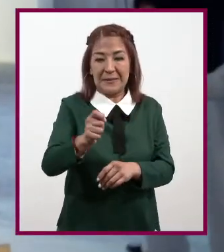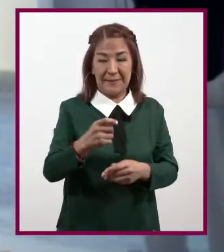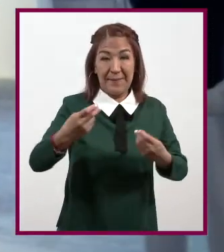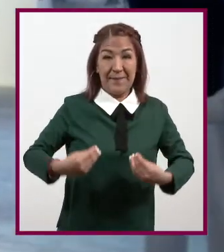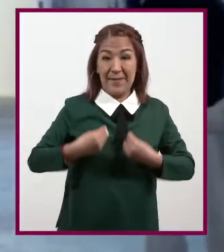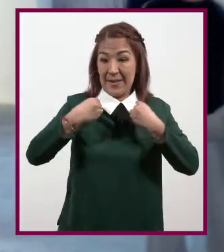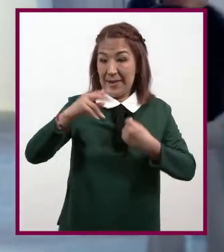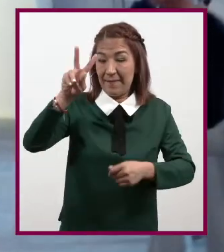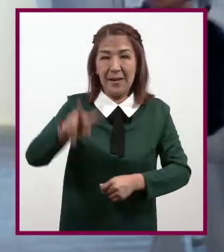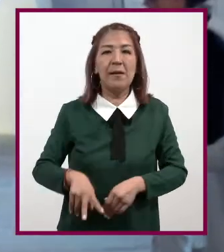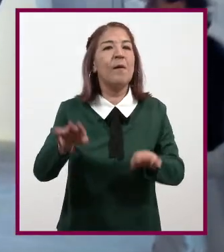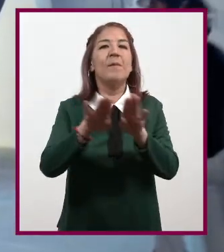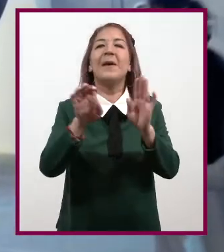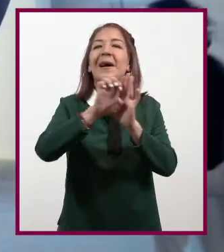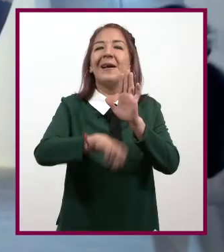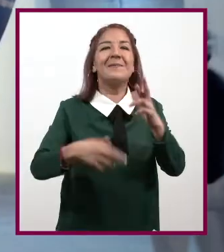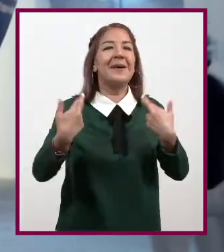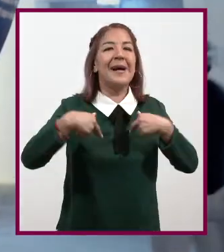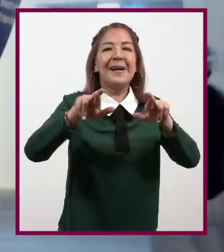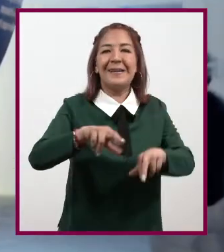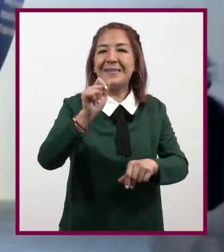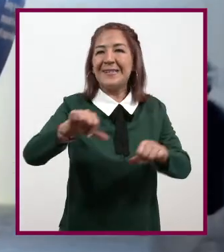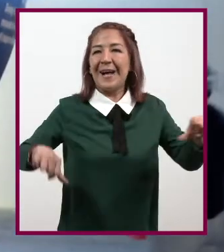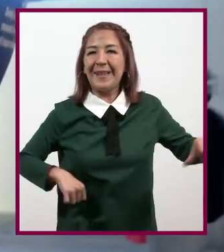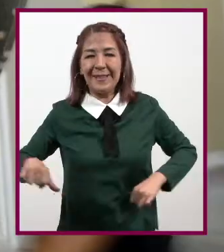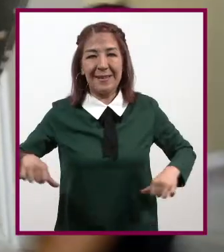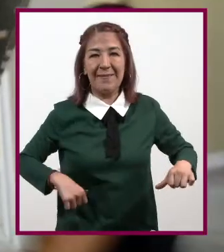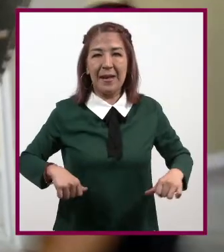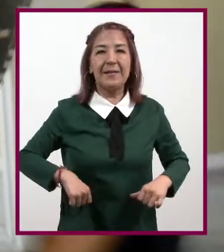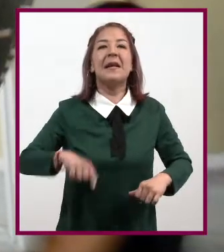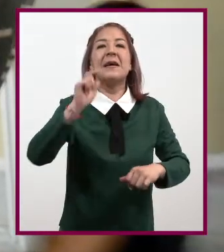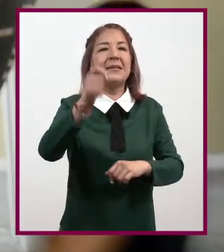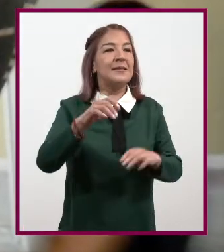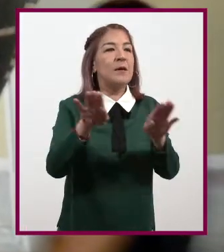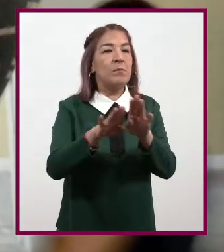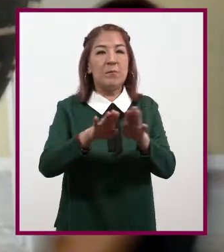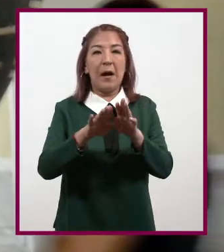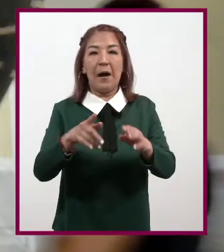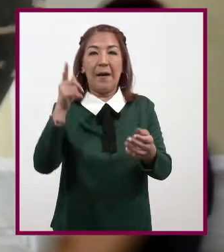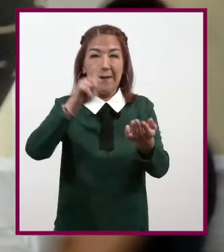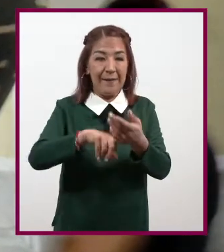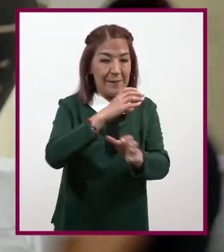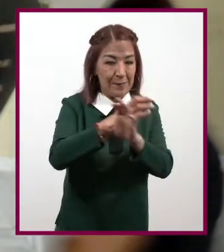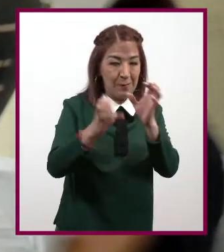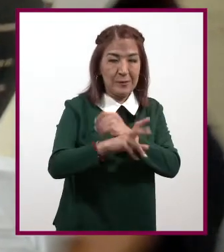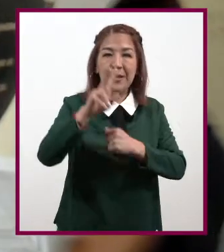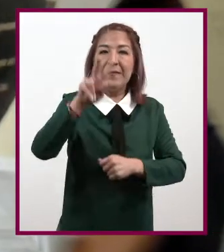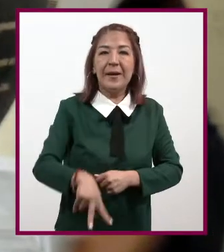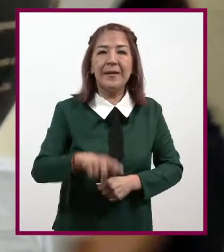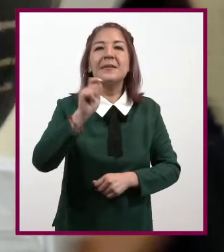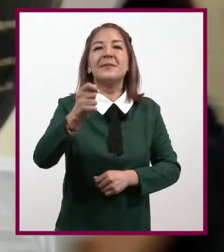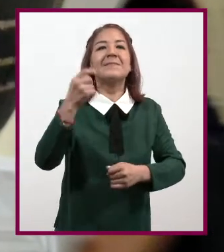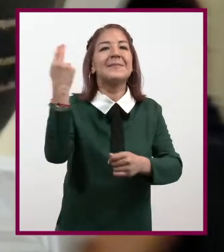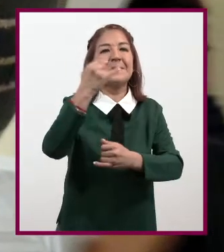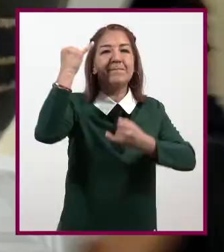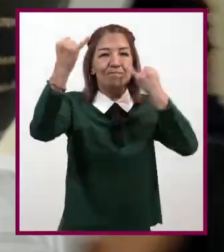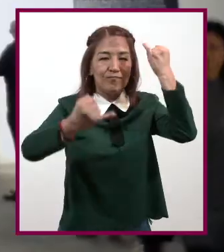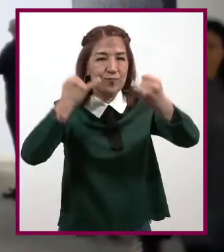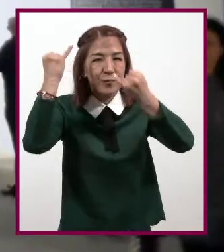representación, forzosamente, necesariamente. Entonces nuestra aproximación a la realidad es necesariamente de construcción,